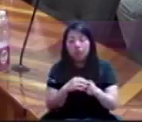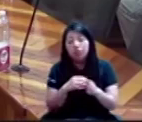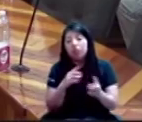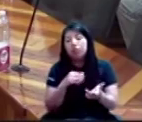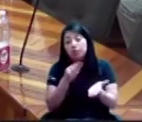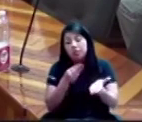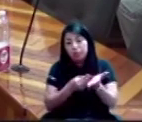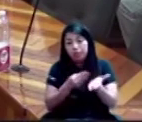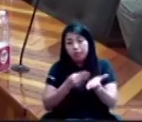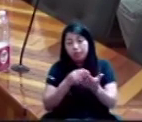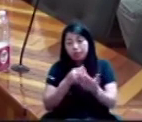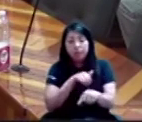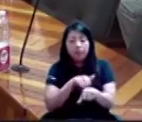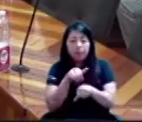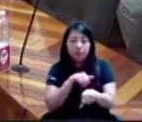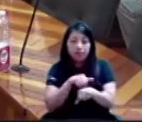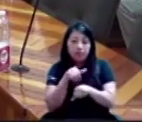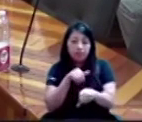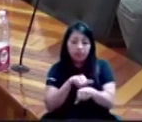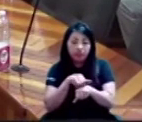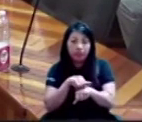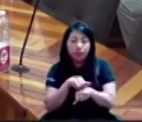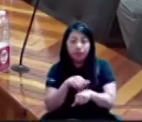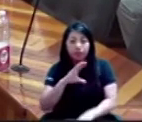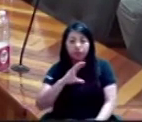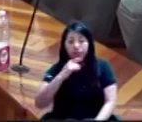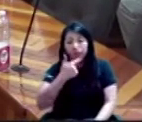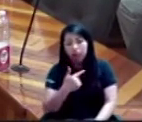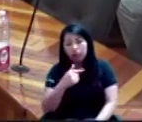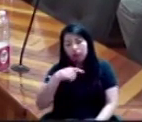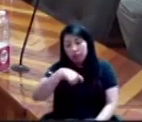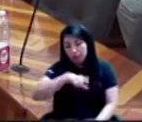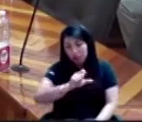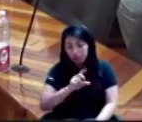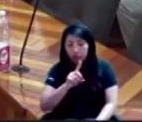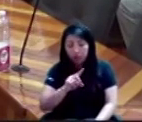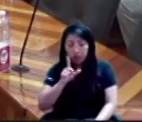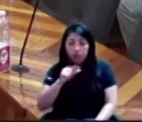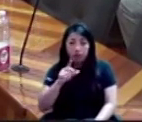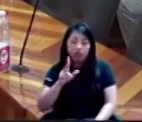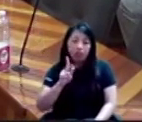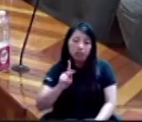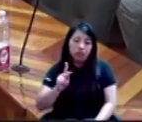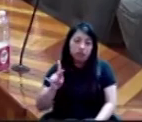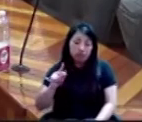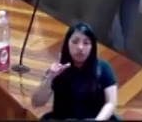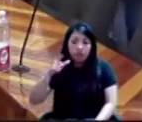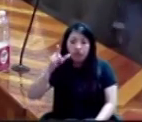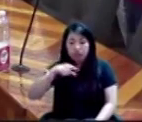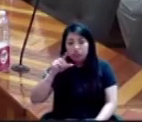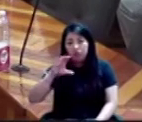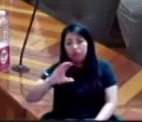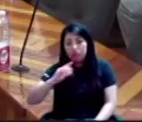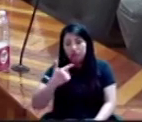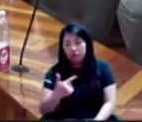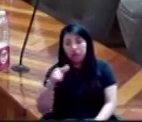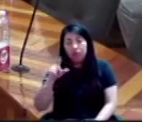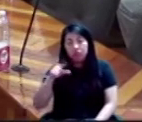sentido, el propio artículo 359 en su fracción tercera, pues nos establece que para el caso de